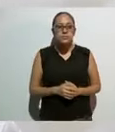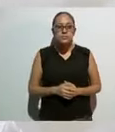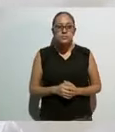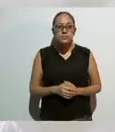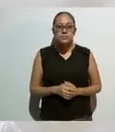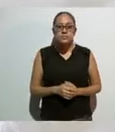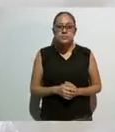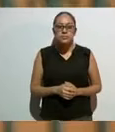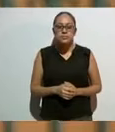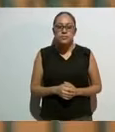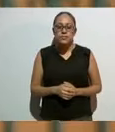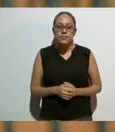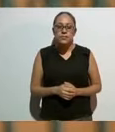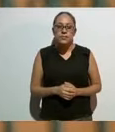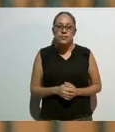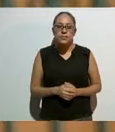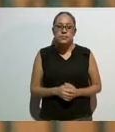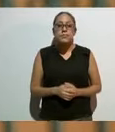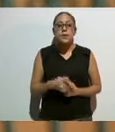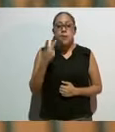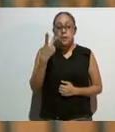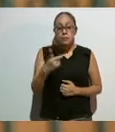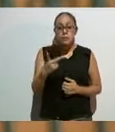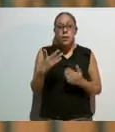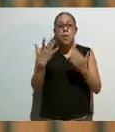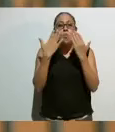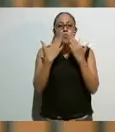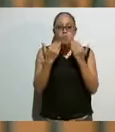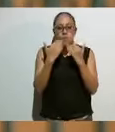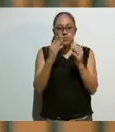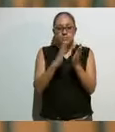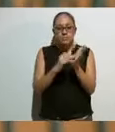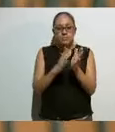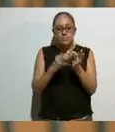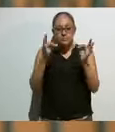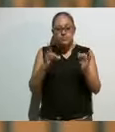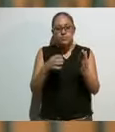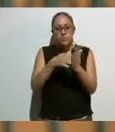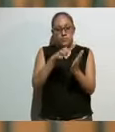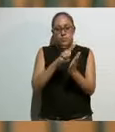y no tienen sus escrituras,